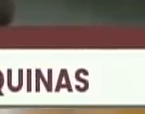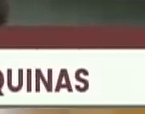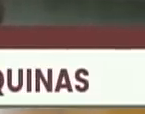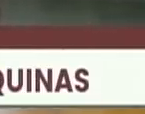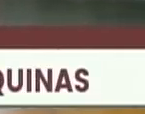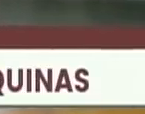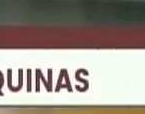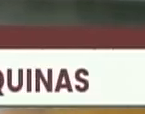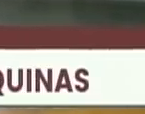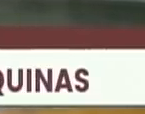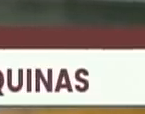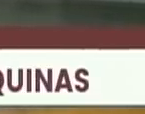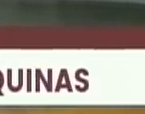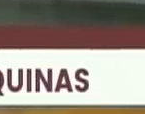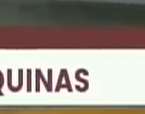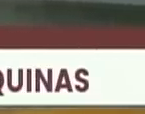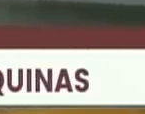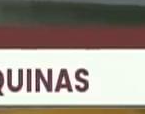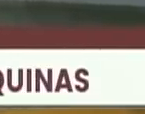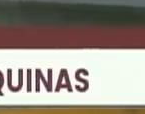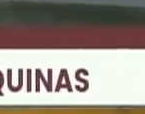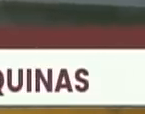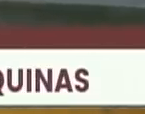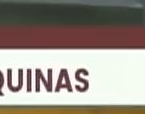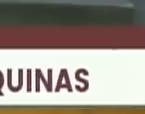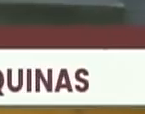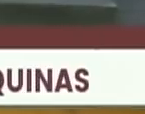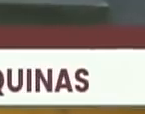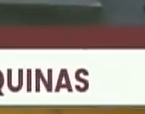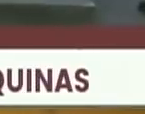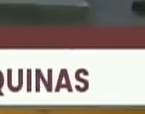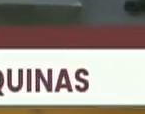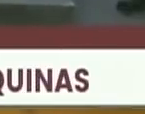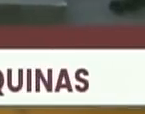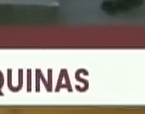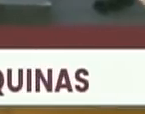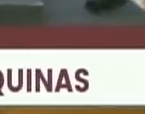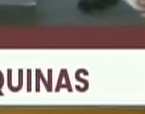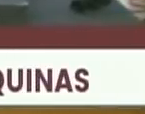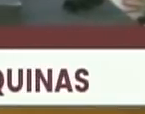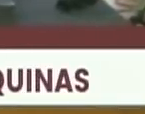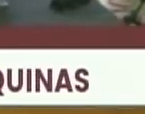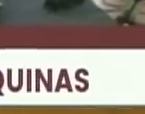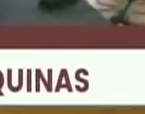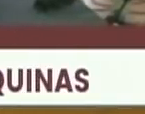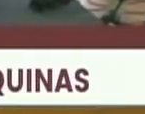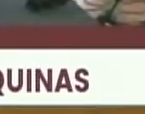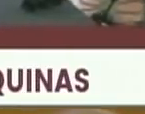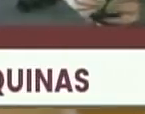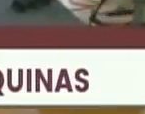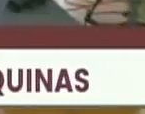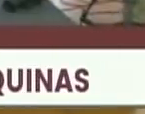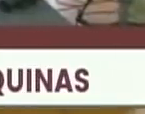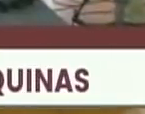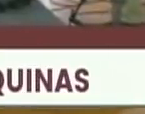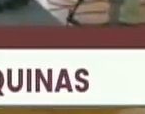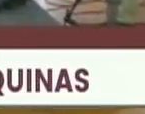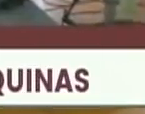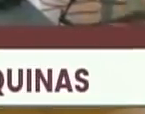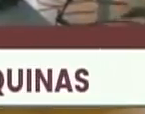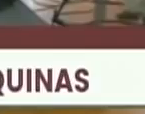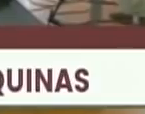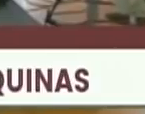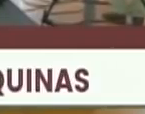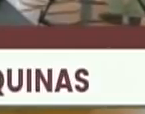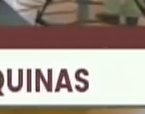del Poder Electoral. Bien, que contará con 16 auditorías, 12 se realizarán en la fase de preparación, una durante el día